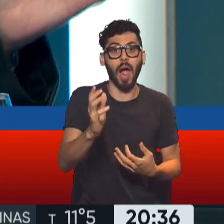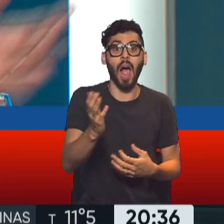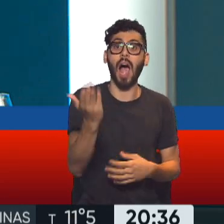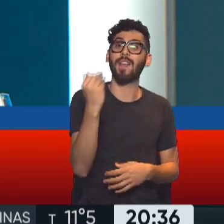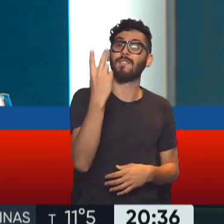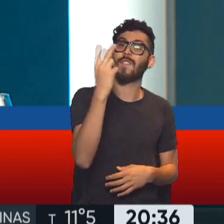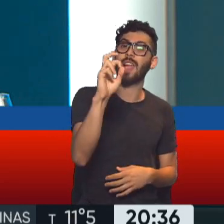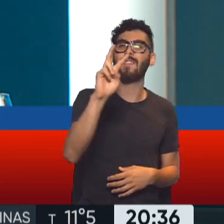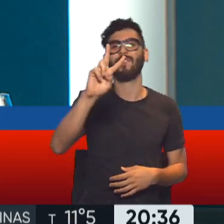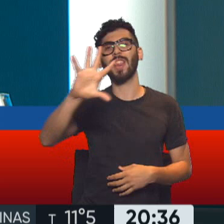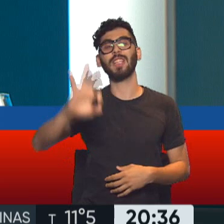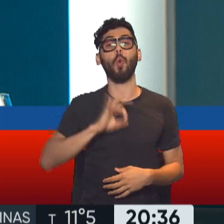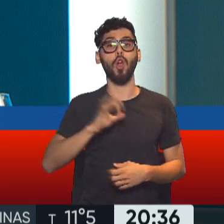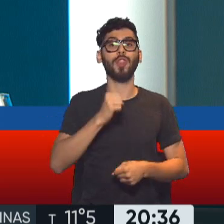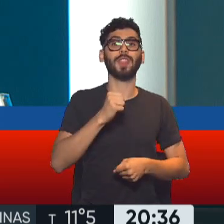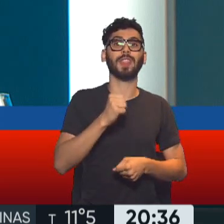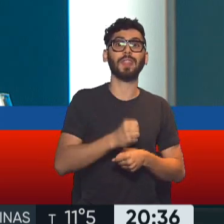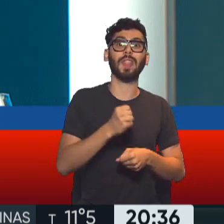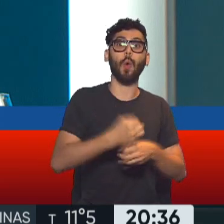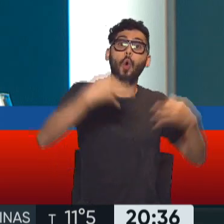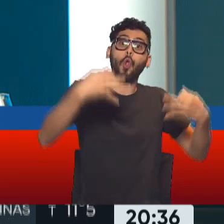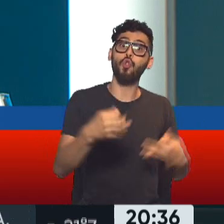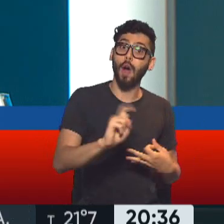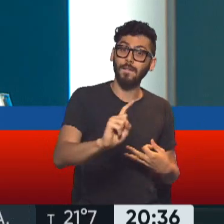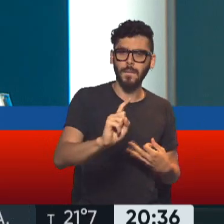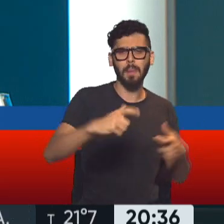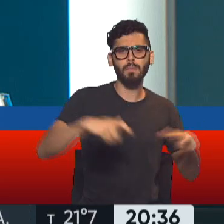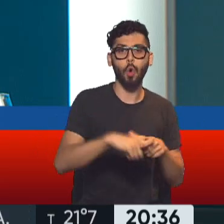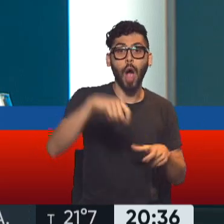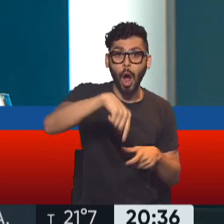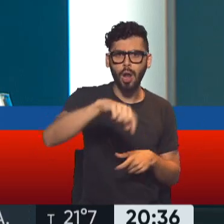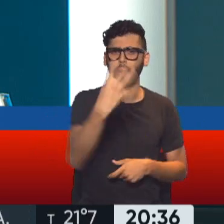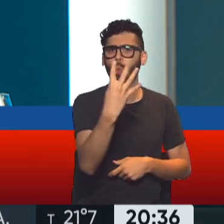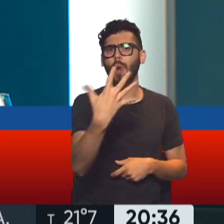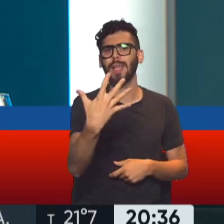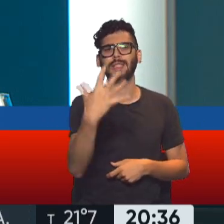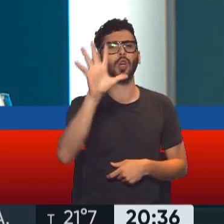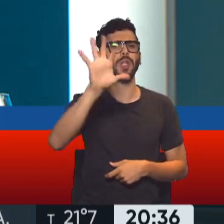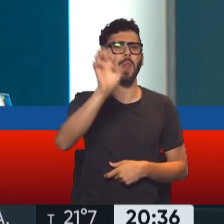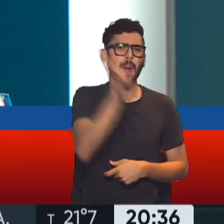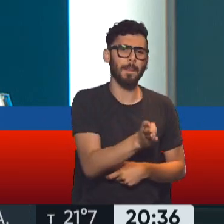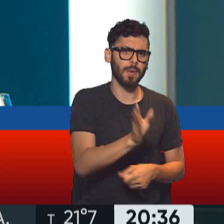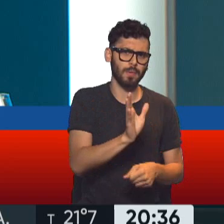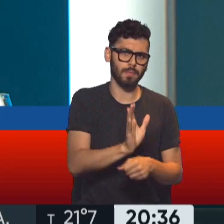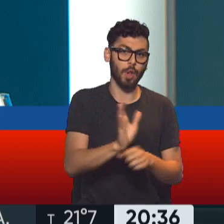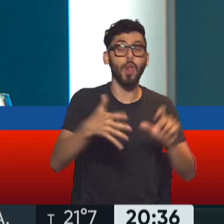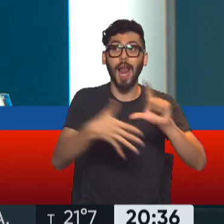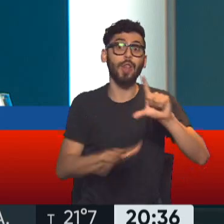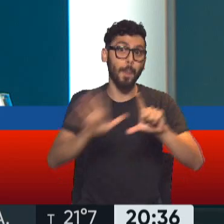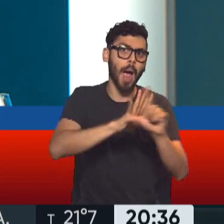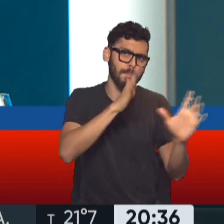20, 25 años atrás. Ahora estamos a nivel del 45, 50%. Es casi un promedio